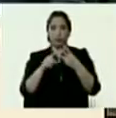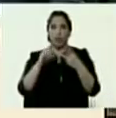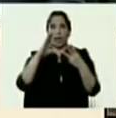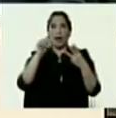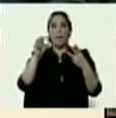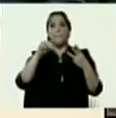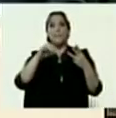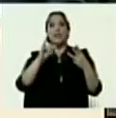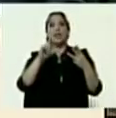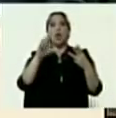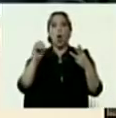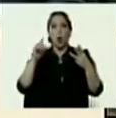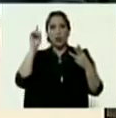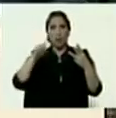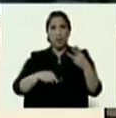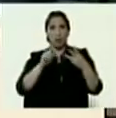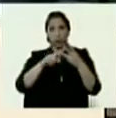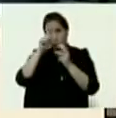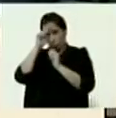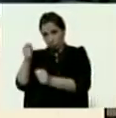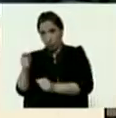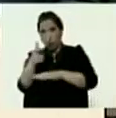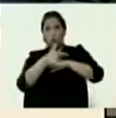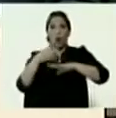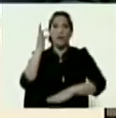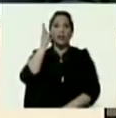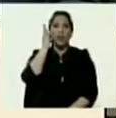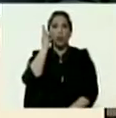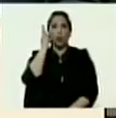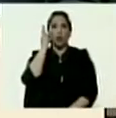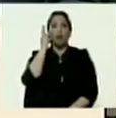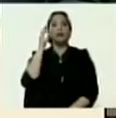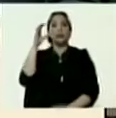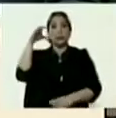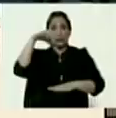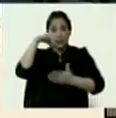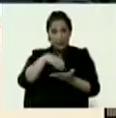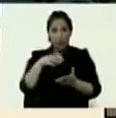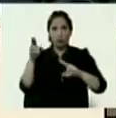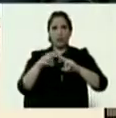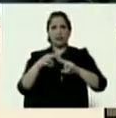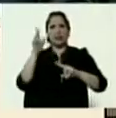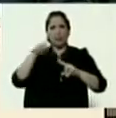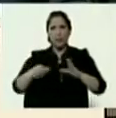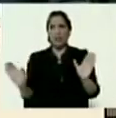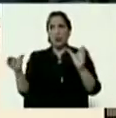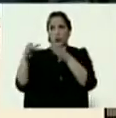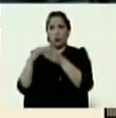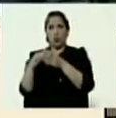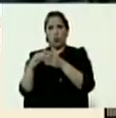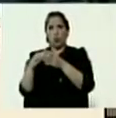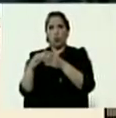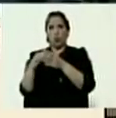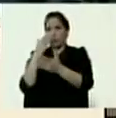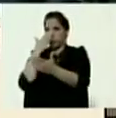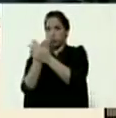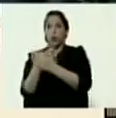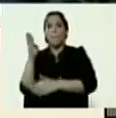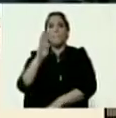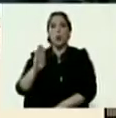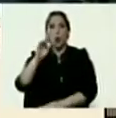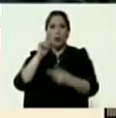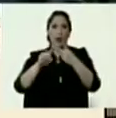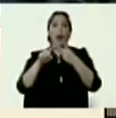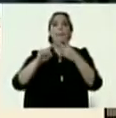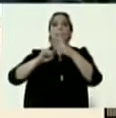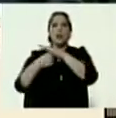Fría, puesto en ese cargo por la gobernadora Lady Gómez, y esa reunión se dio con alias El Brother y alias El